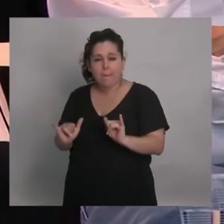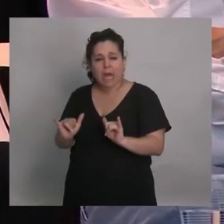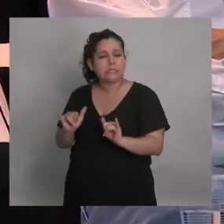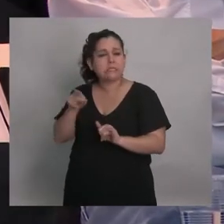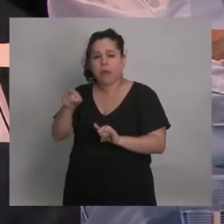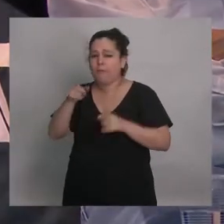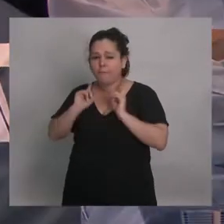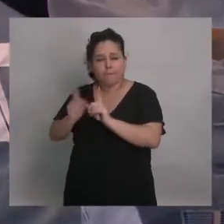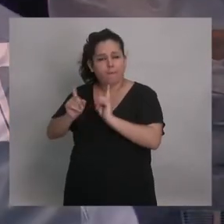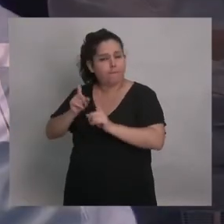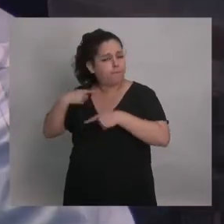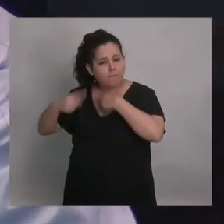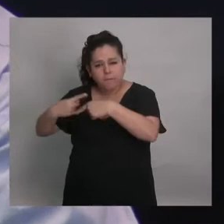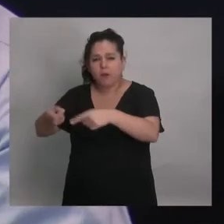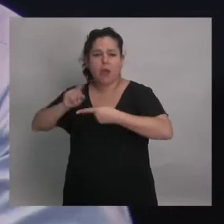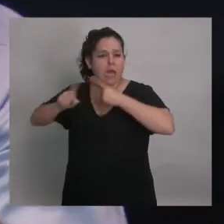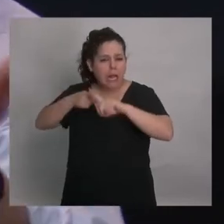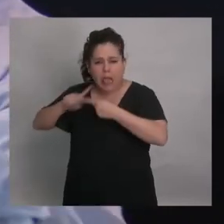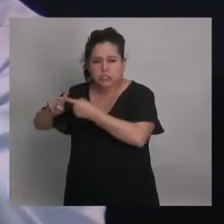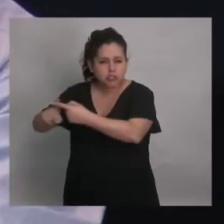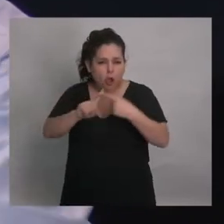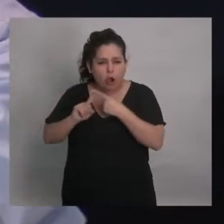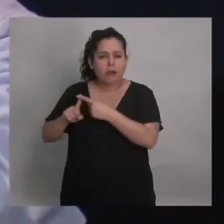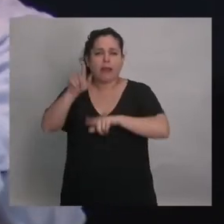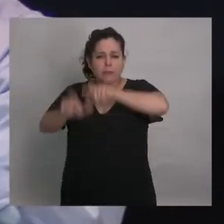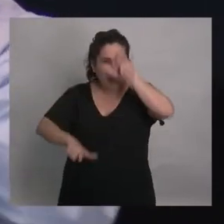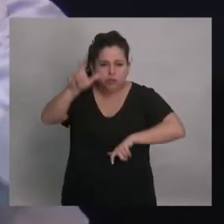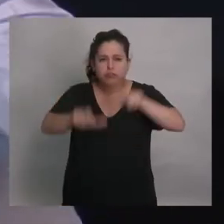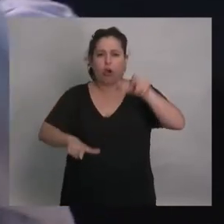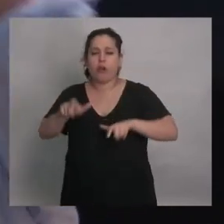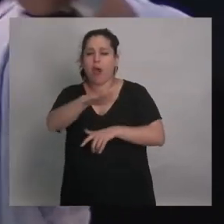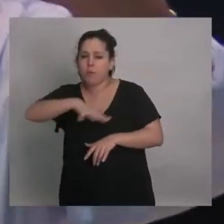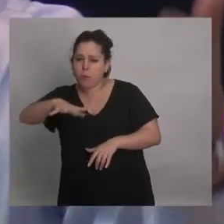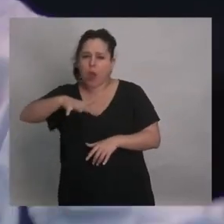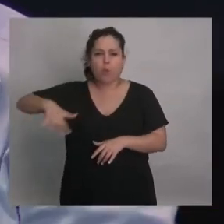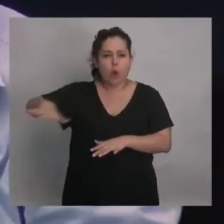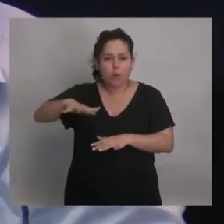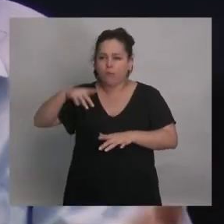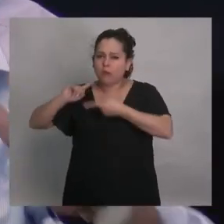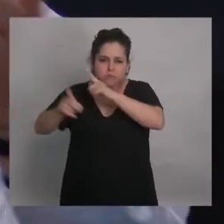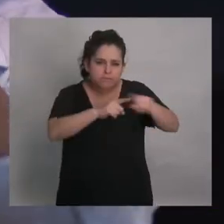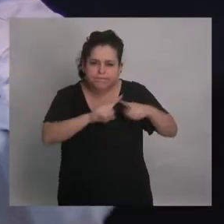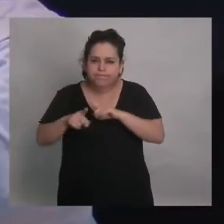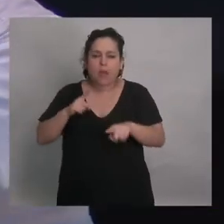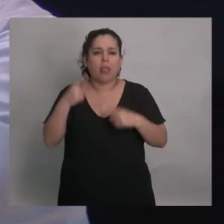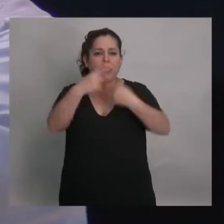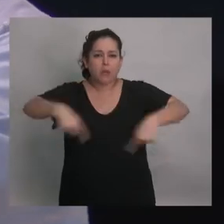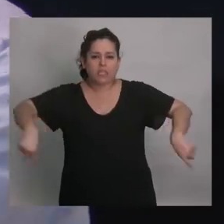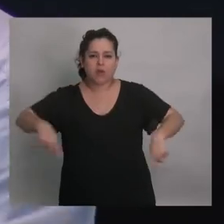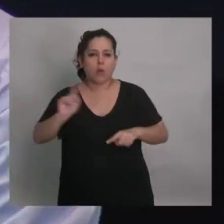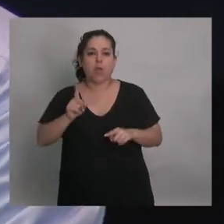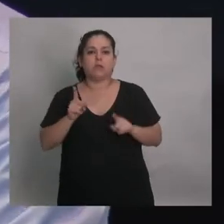dinámica permanente de relaciones entre las personas y los pueblos en la diversidad no en la